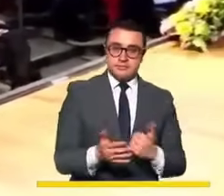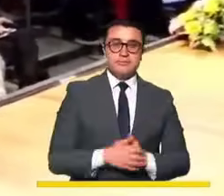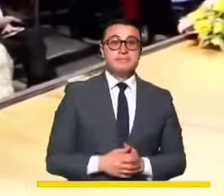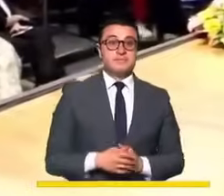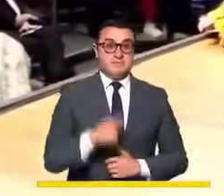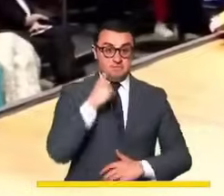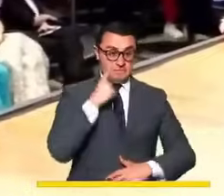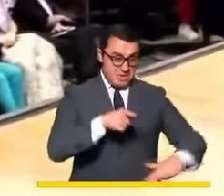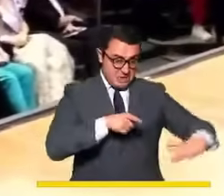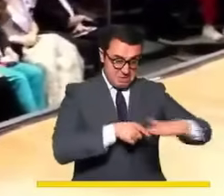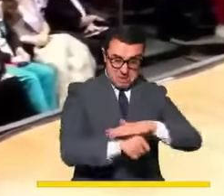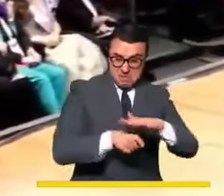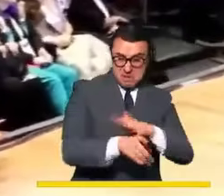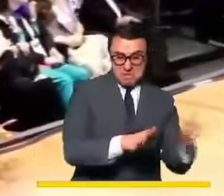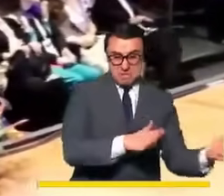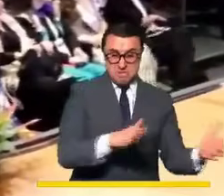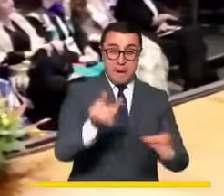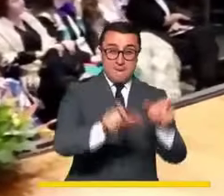Masacres,